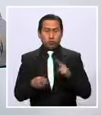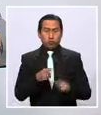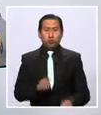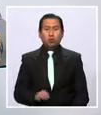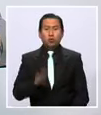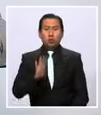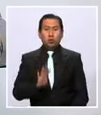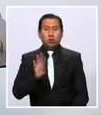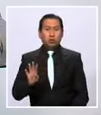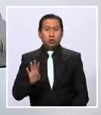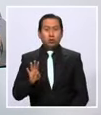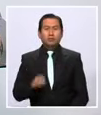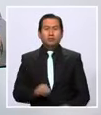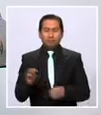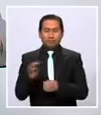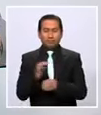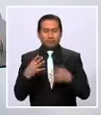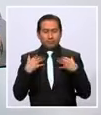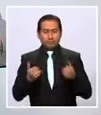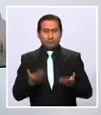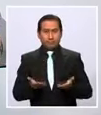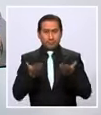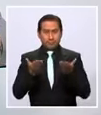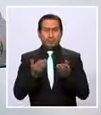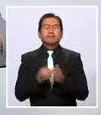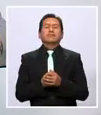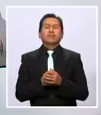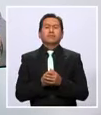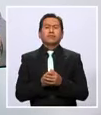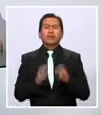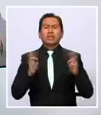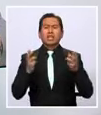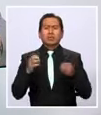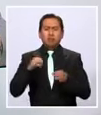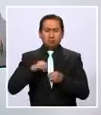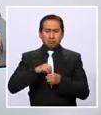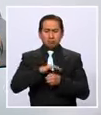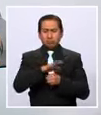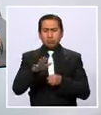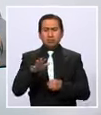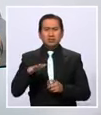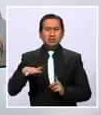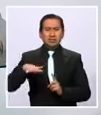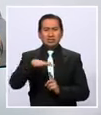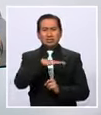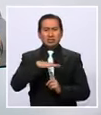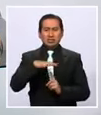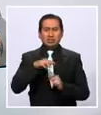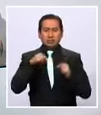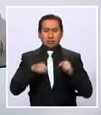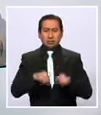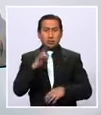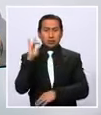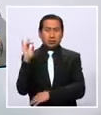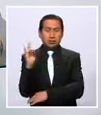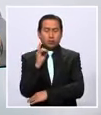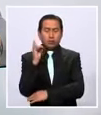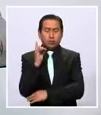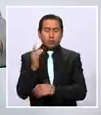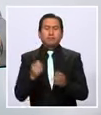44 del ministerio de salud con relación a la situación del hobbit 19